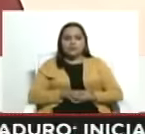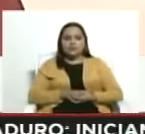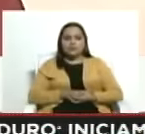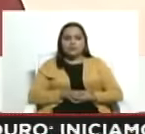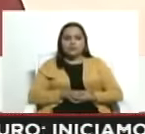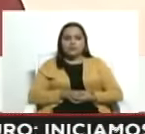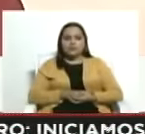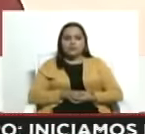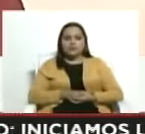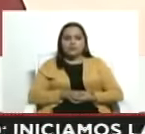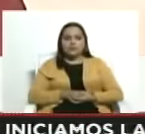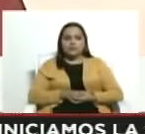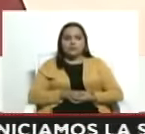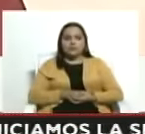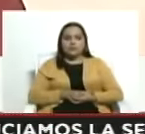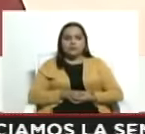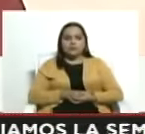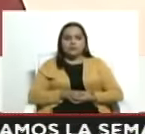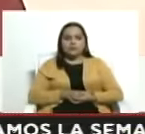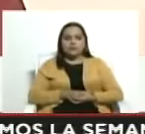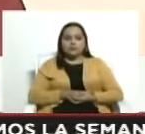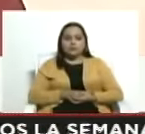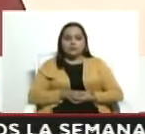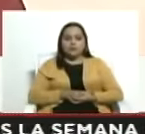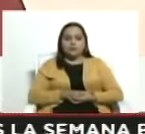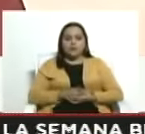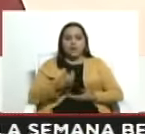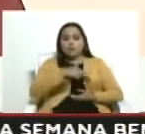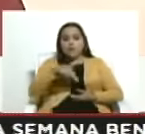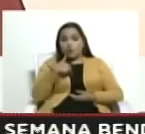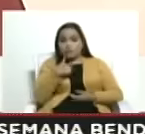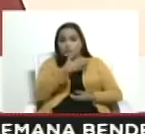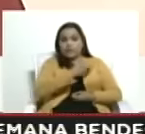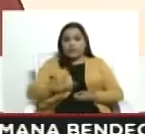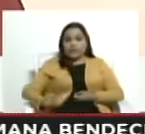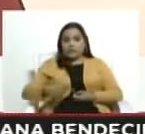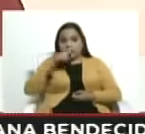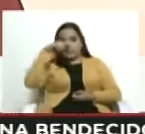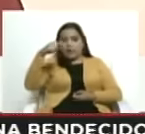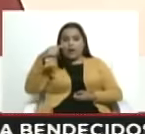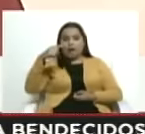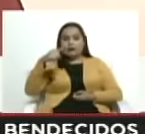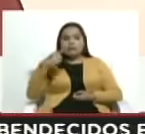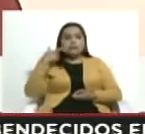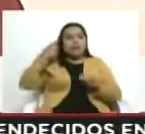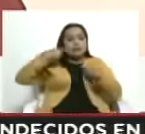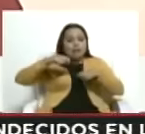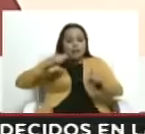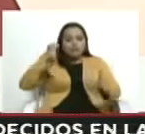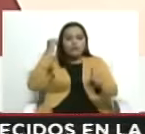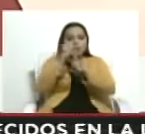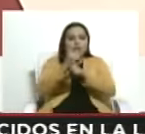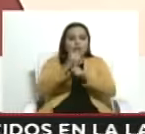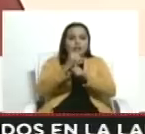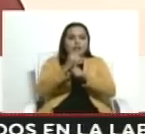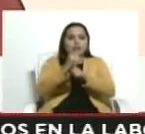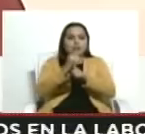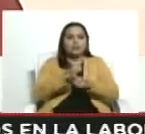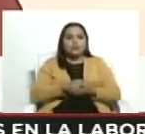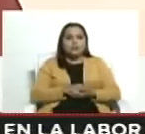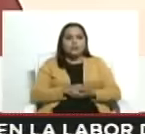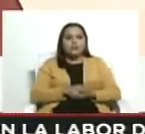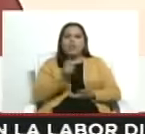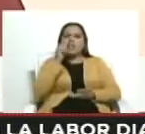Nosotros, al presidente Nicolás Maduro lo han intentado asesinar, público, notorio y comunicacional. ¿Quién ha